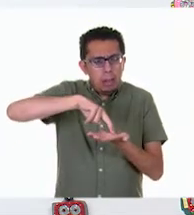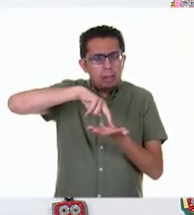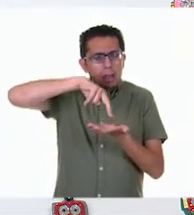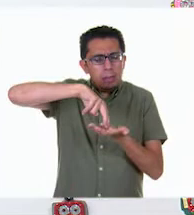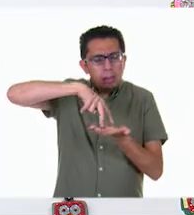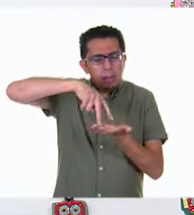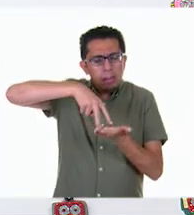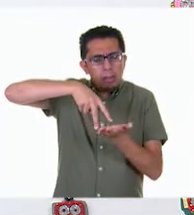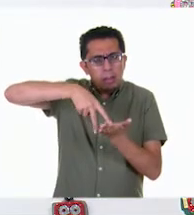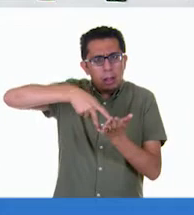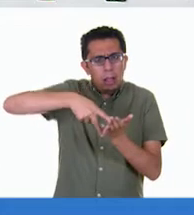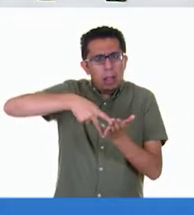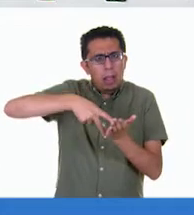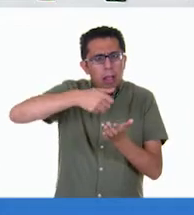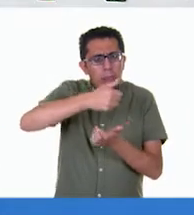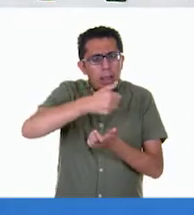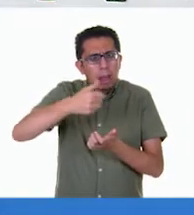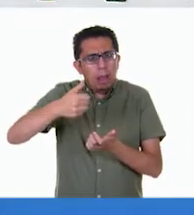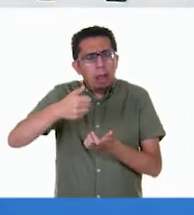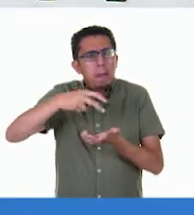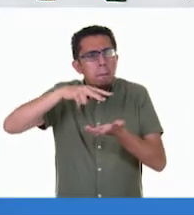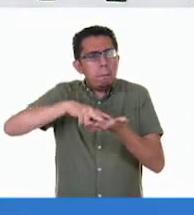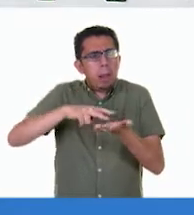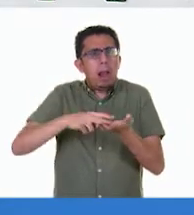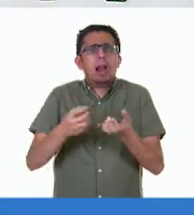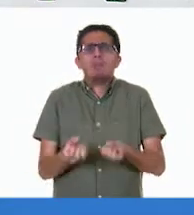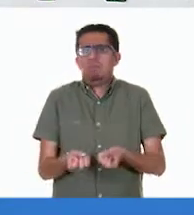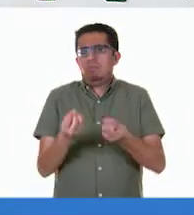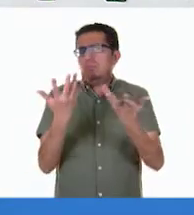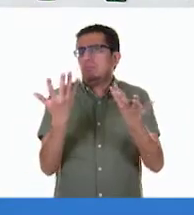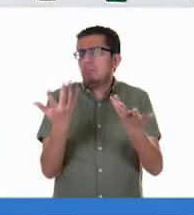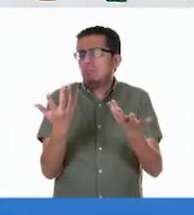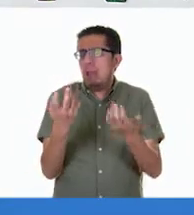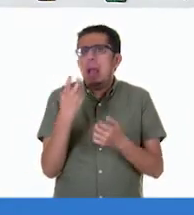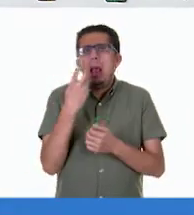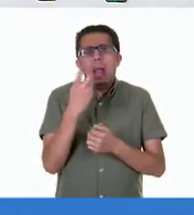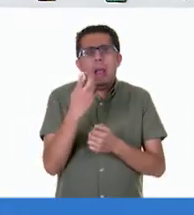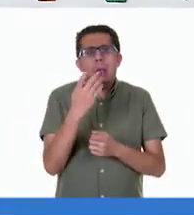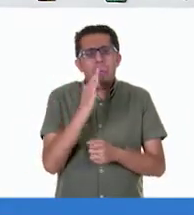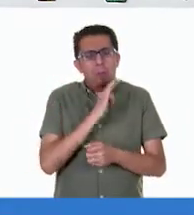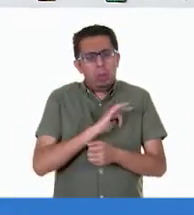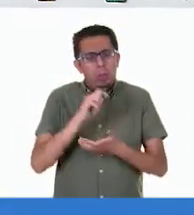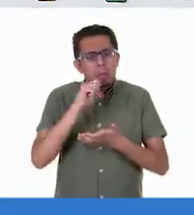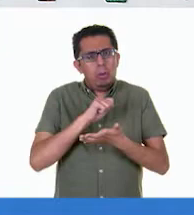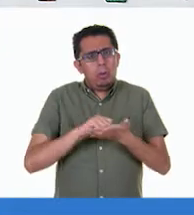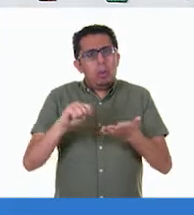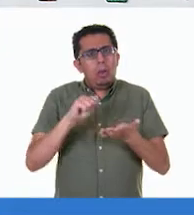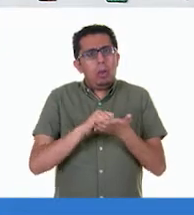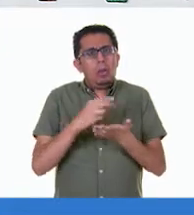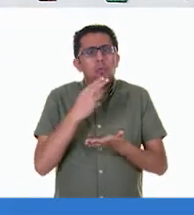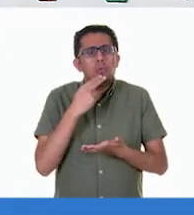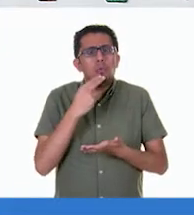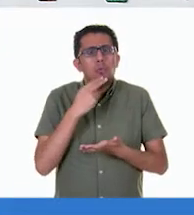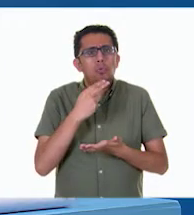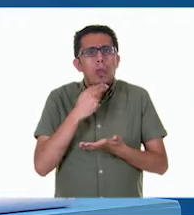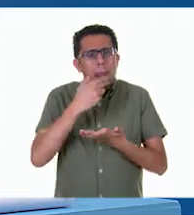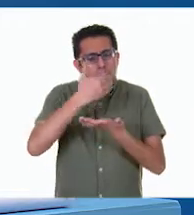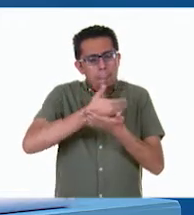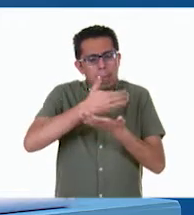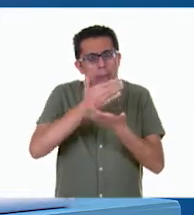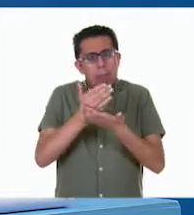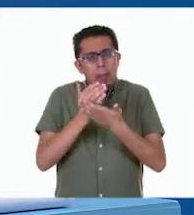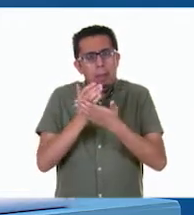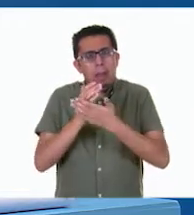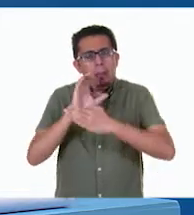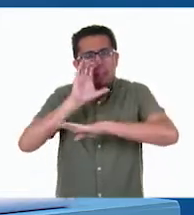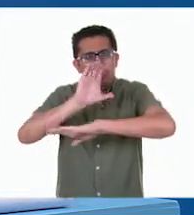Híjoles, bueno, pues lo que podemos hacer es representar los saltos con... ¡una fracción! ¿Por qué con una